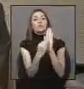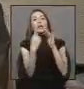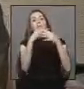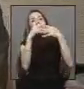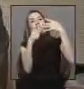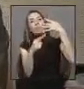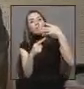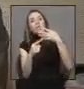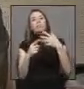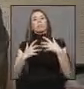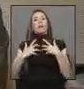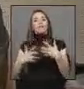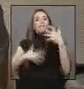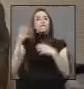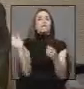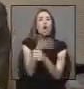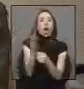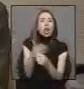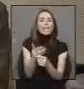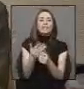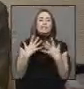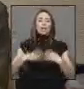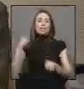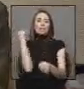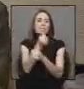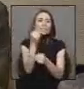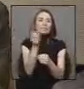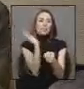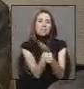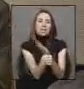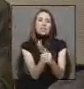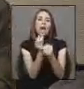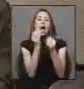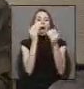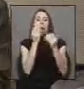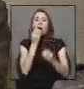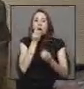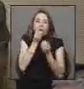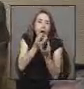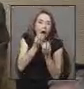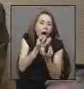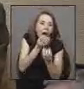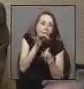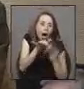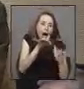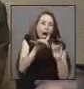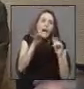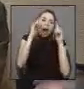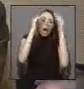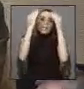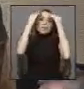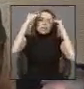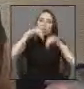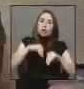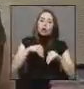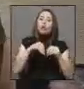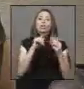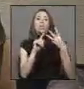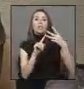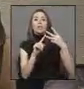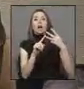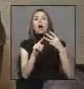tipos de violencia, es decir, la violencia física, psicológica, y dentro de una categoría más dudosa, la